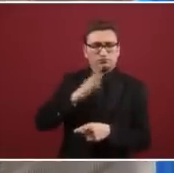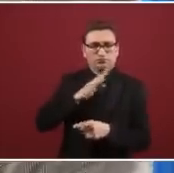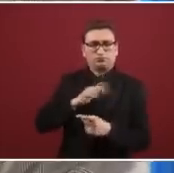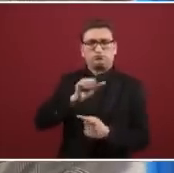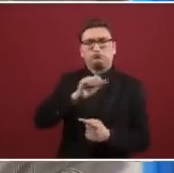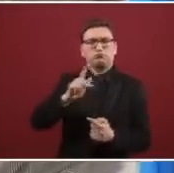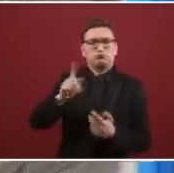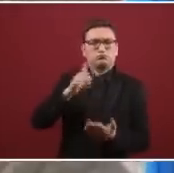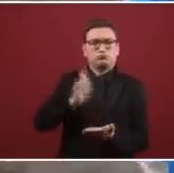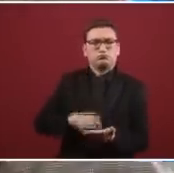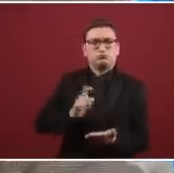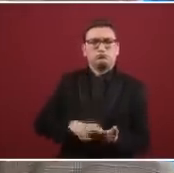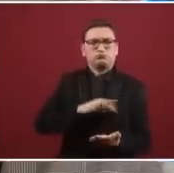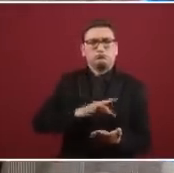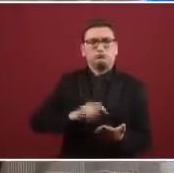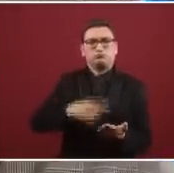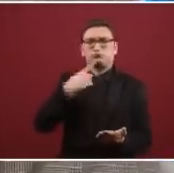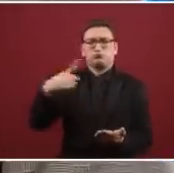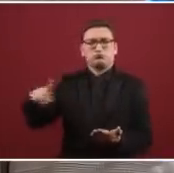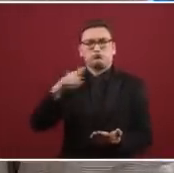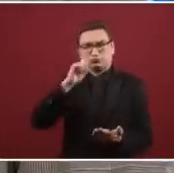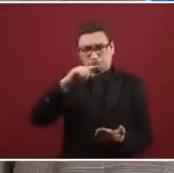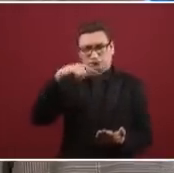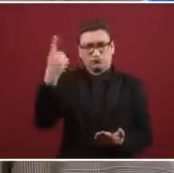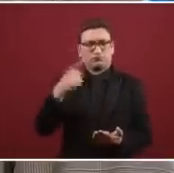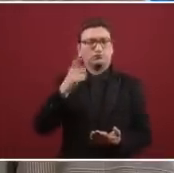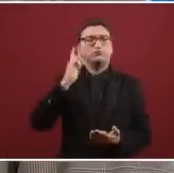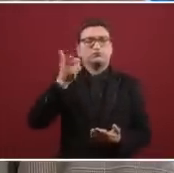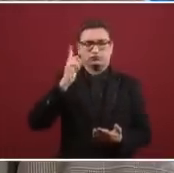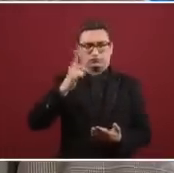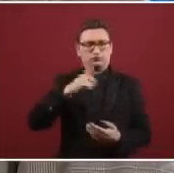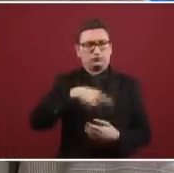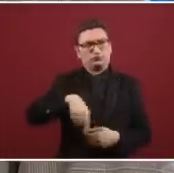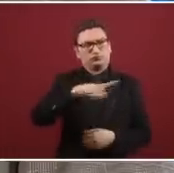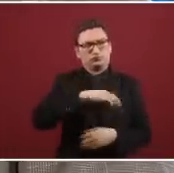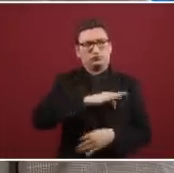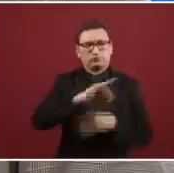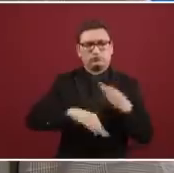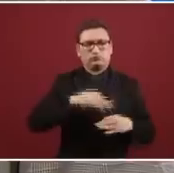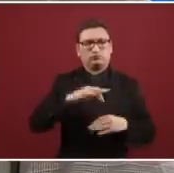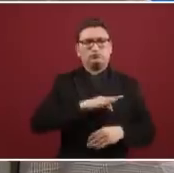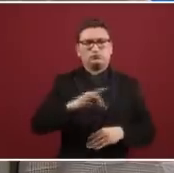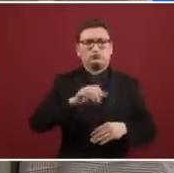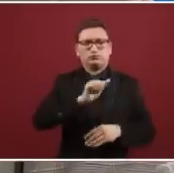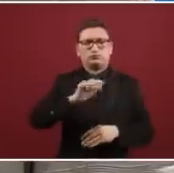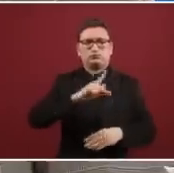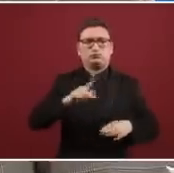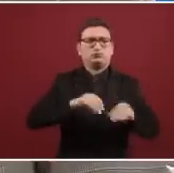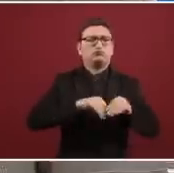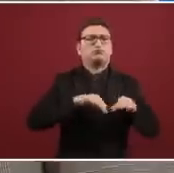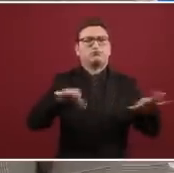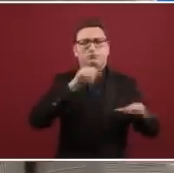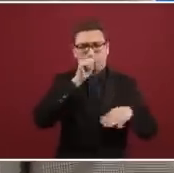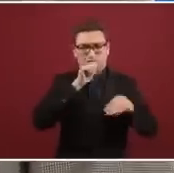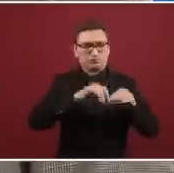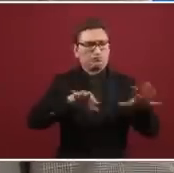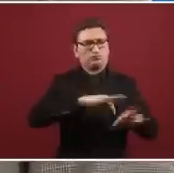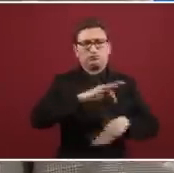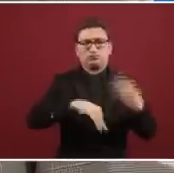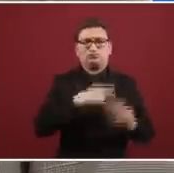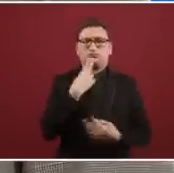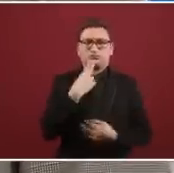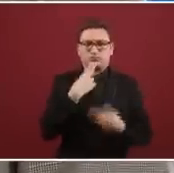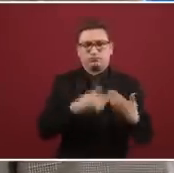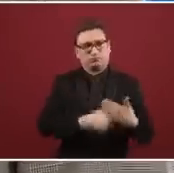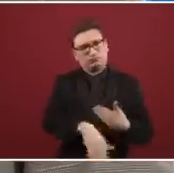queja de la manera más sencilla. Ojalá nos ayuden a difundir esta app para que se utilice y